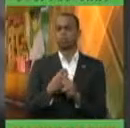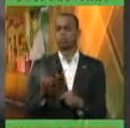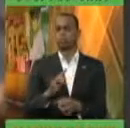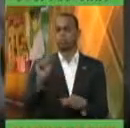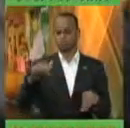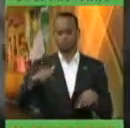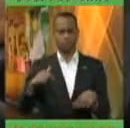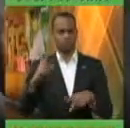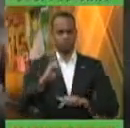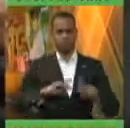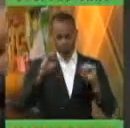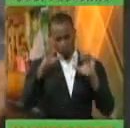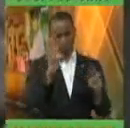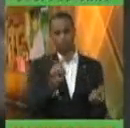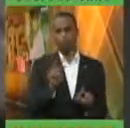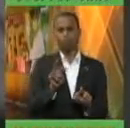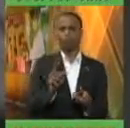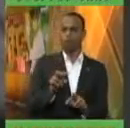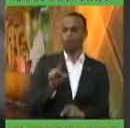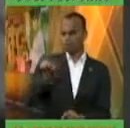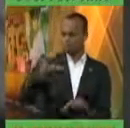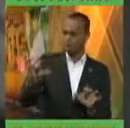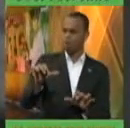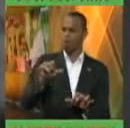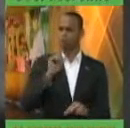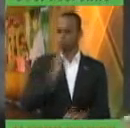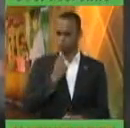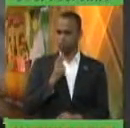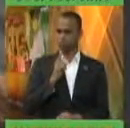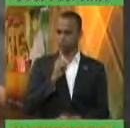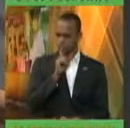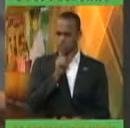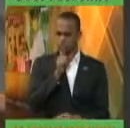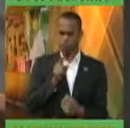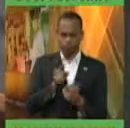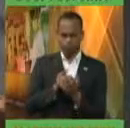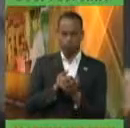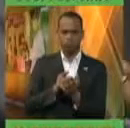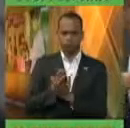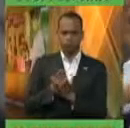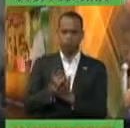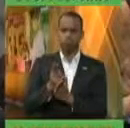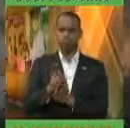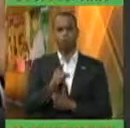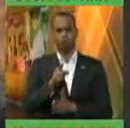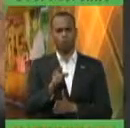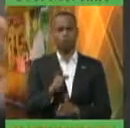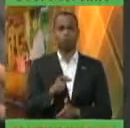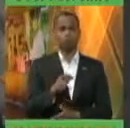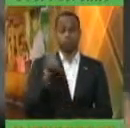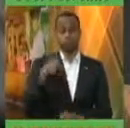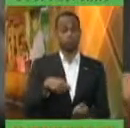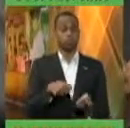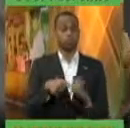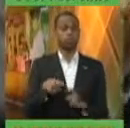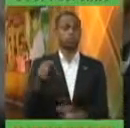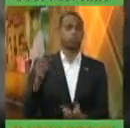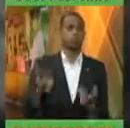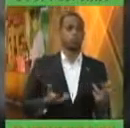alerta y descubre rápido que está trabajando con seriedad este pueblo así entonces los indicó que no se asuste tica